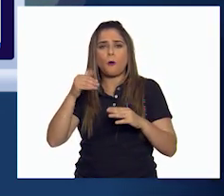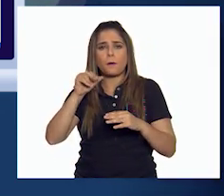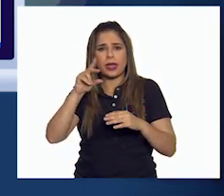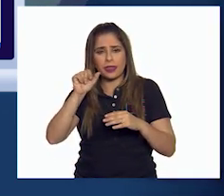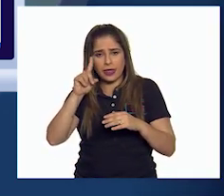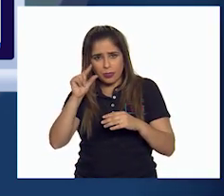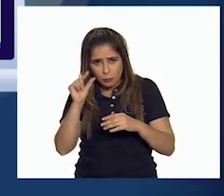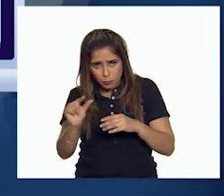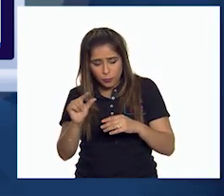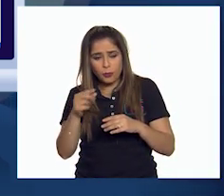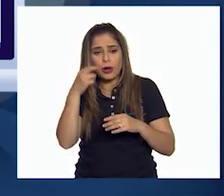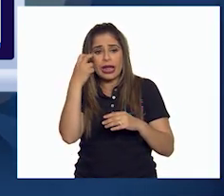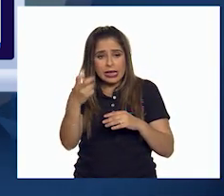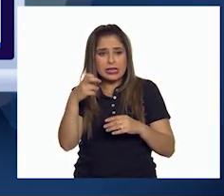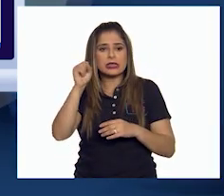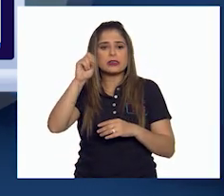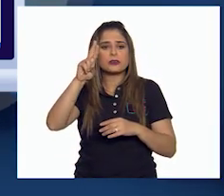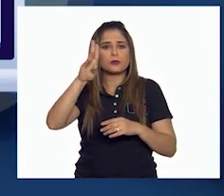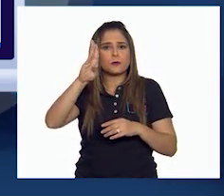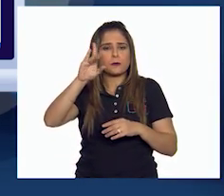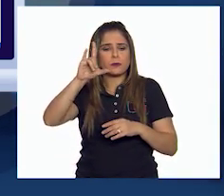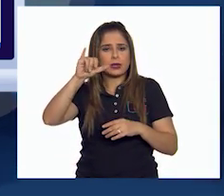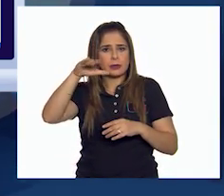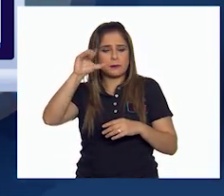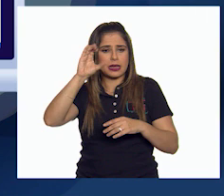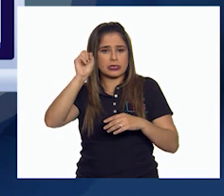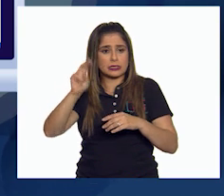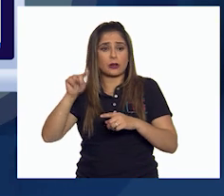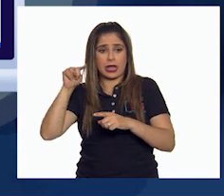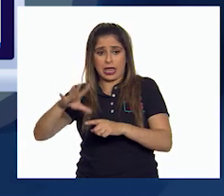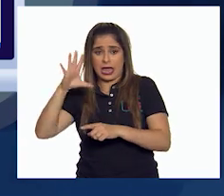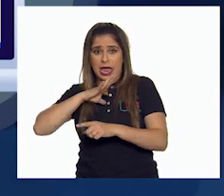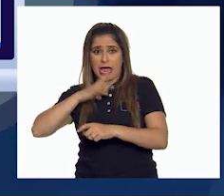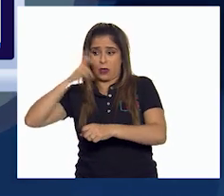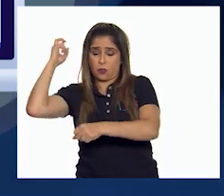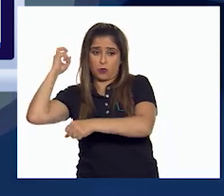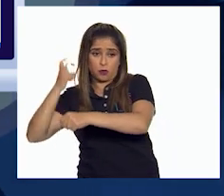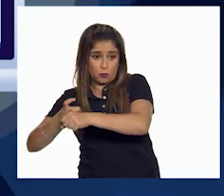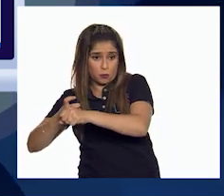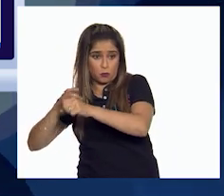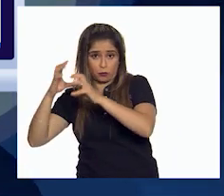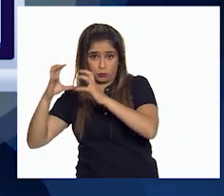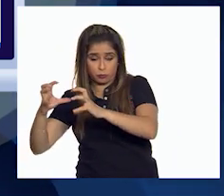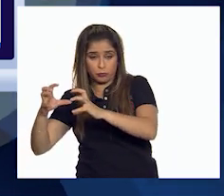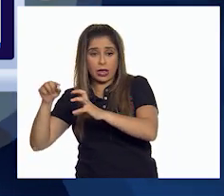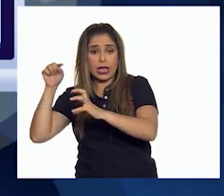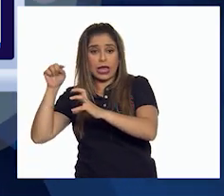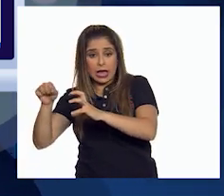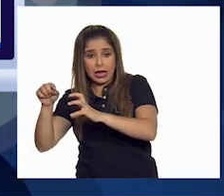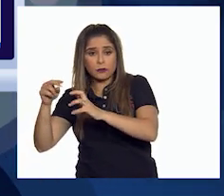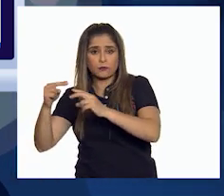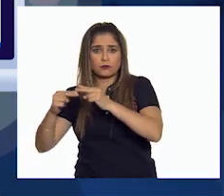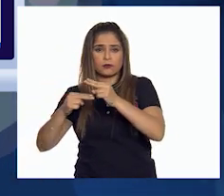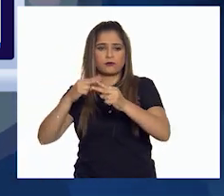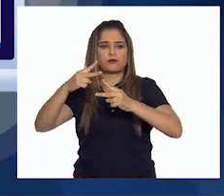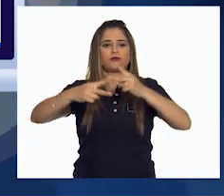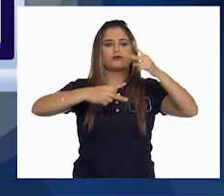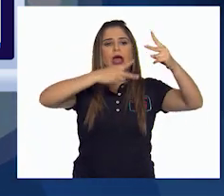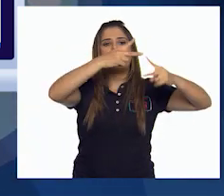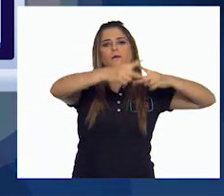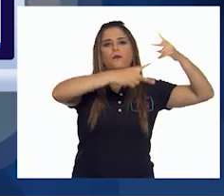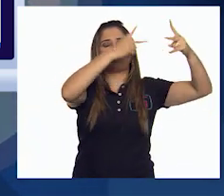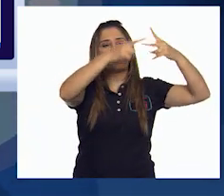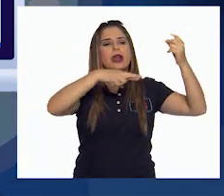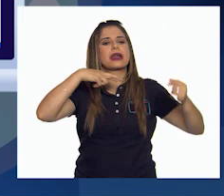ambiente. ¿Y llega a suceder al revés? O sea, pasar del estado gaseoso al sólido. Claro, la